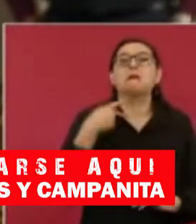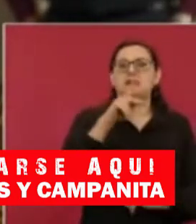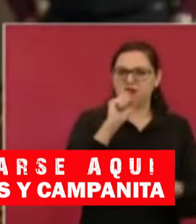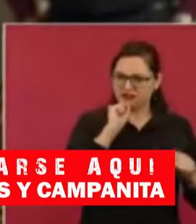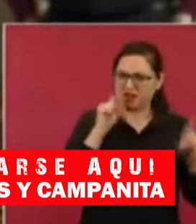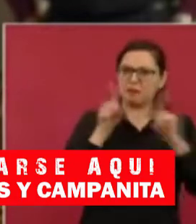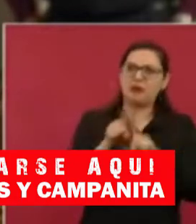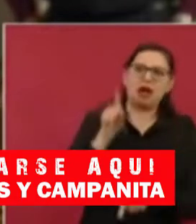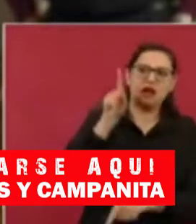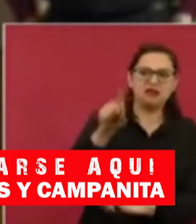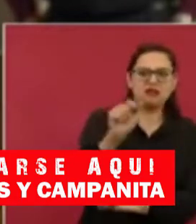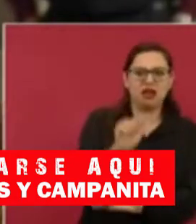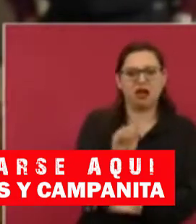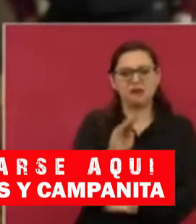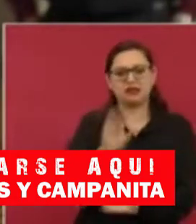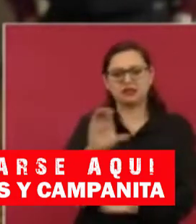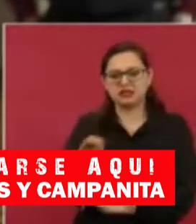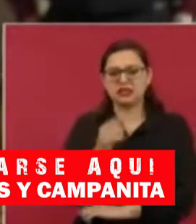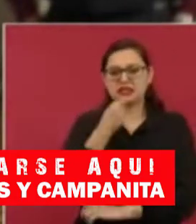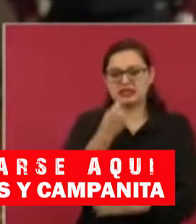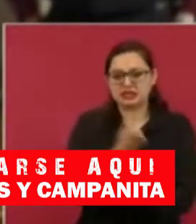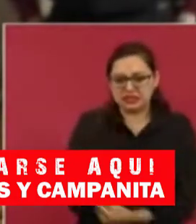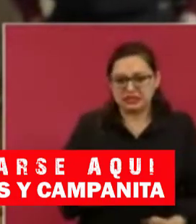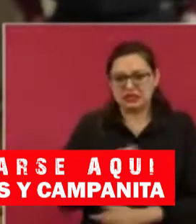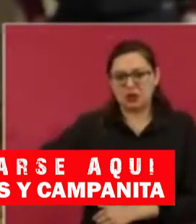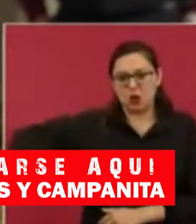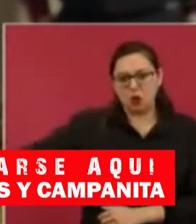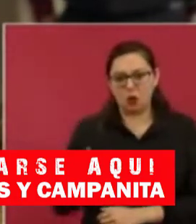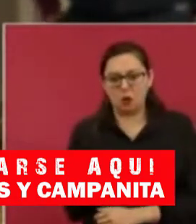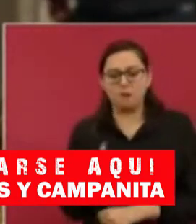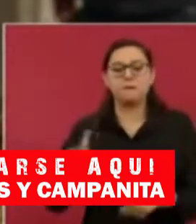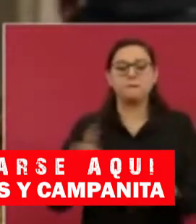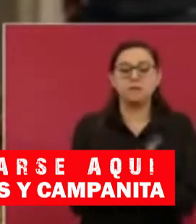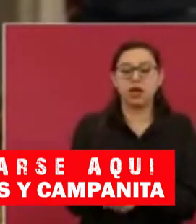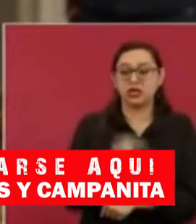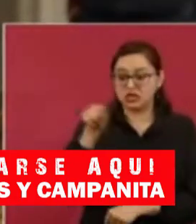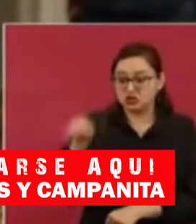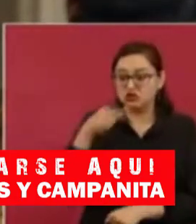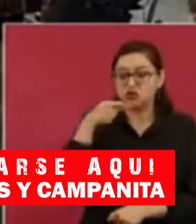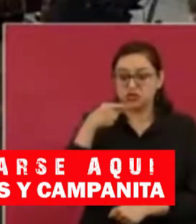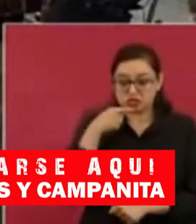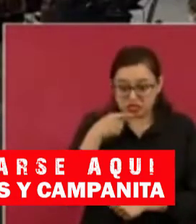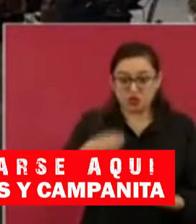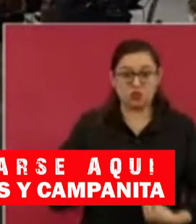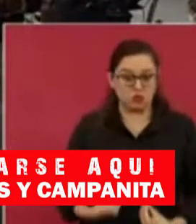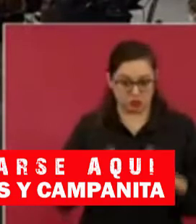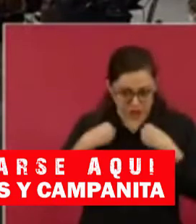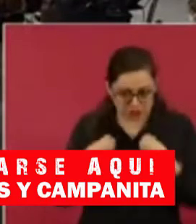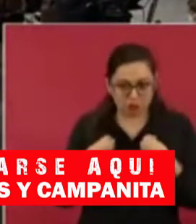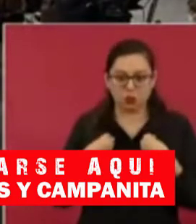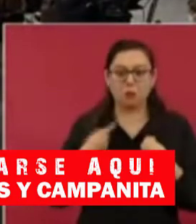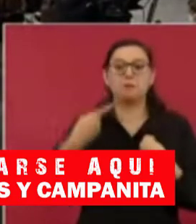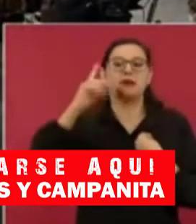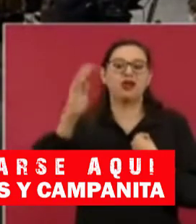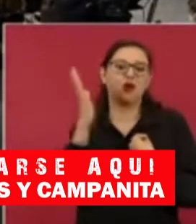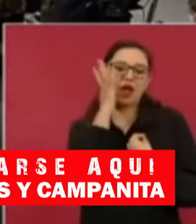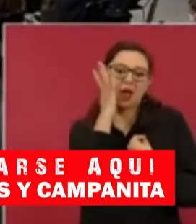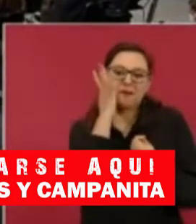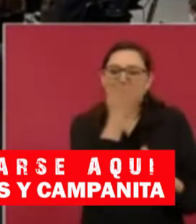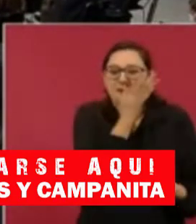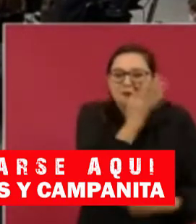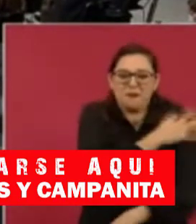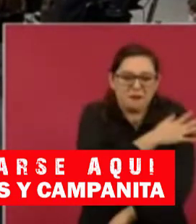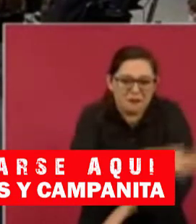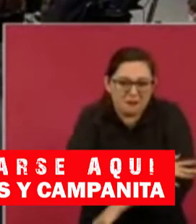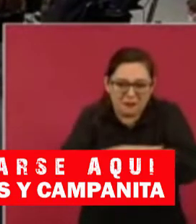ABC. Se impidió que los niños, los sobrevivientes, viajaran a Estados Unidos a recibir la atención médica que